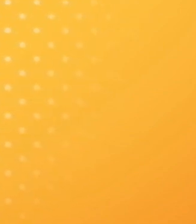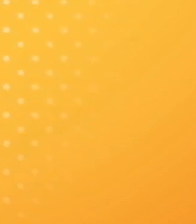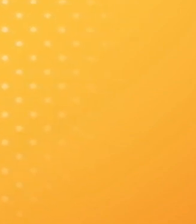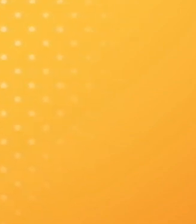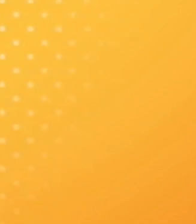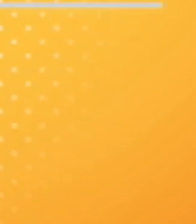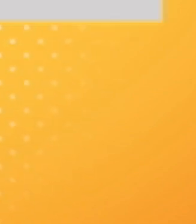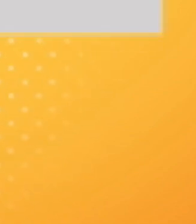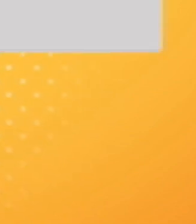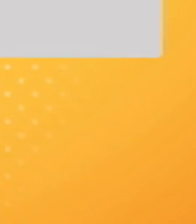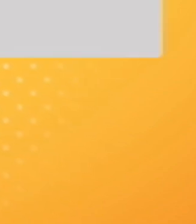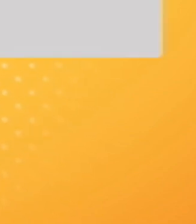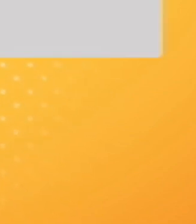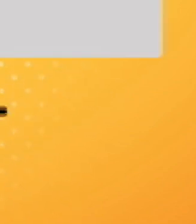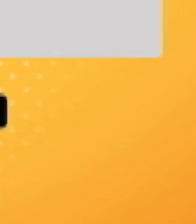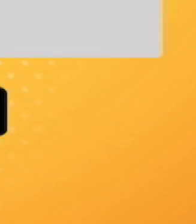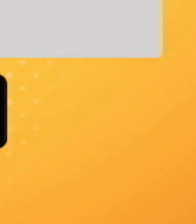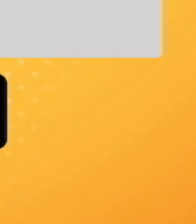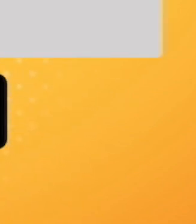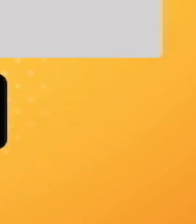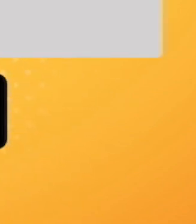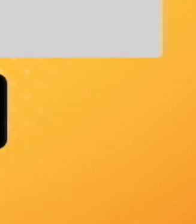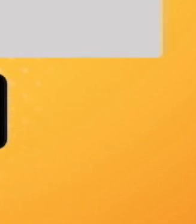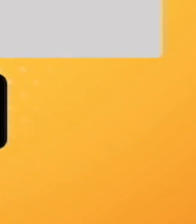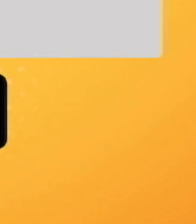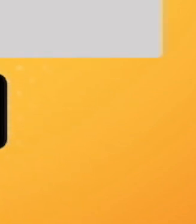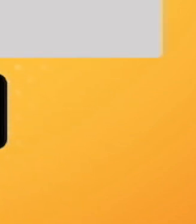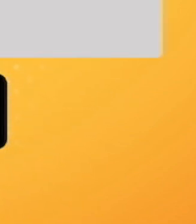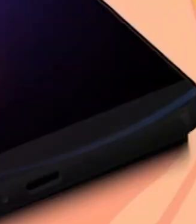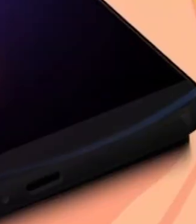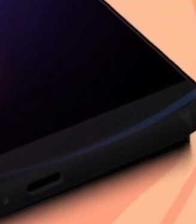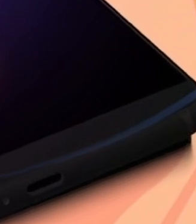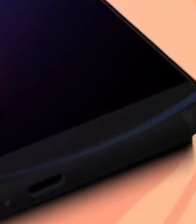presupuesto no les alcanza y deberán pedir ayuda a Moscú.